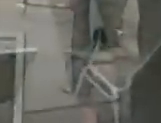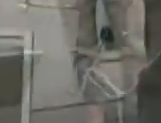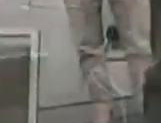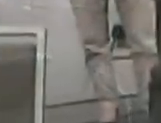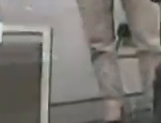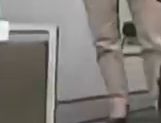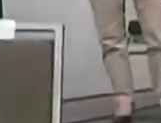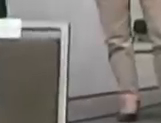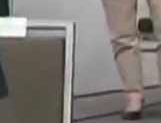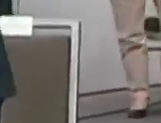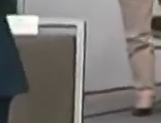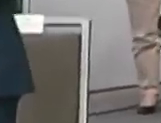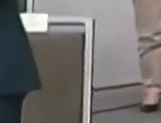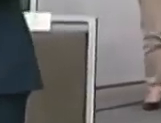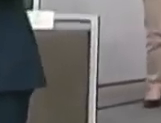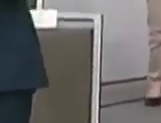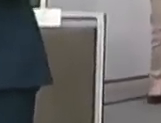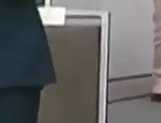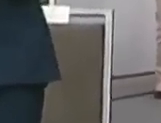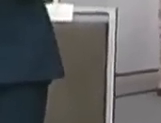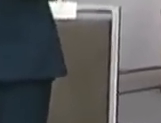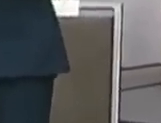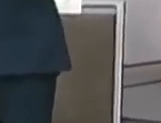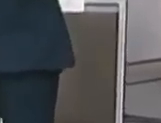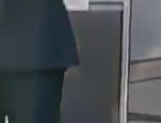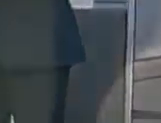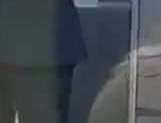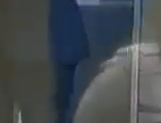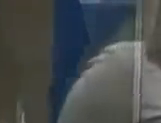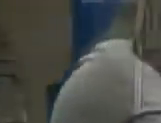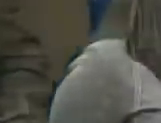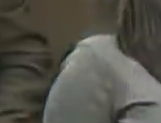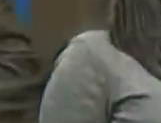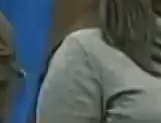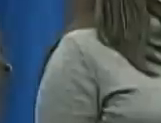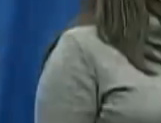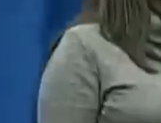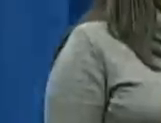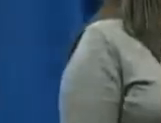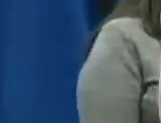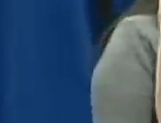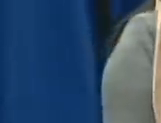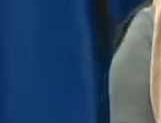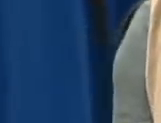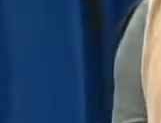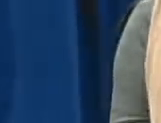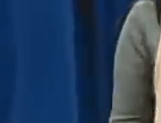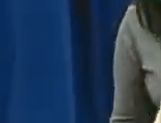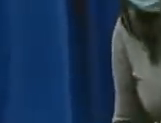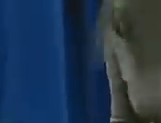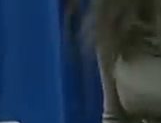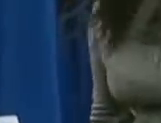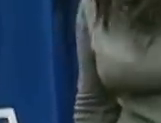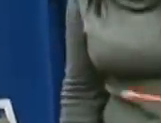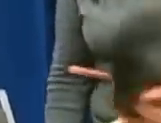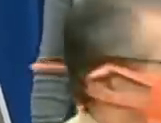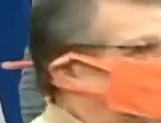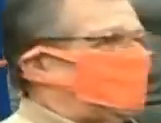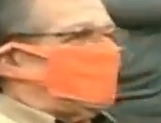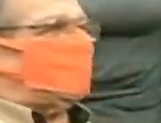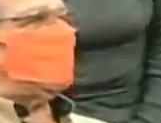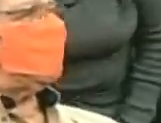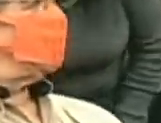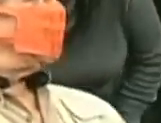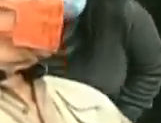Bolívar 2020. Saluda al jefe Señoras de Estado venezolano, señores, a los comunicadores sociales. Todos y todas, muy buenas tardes